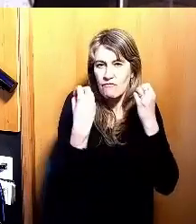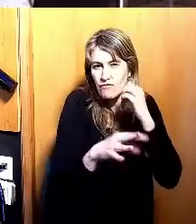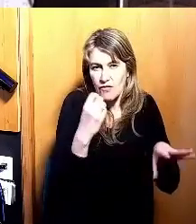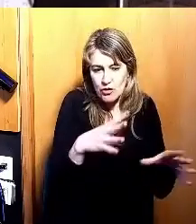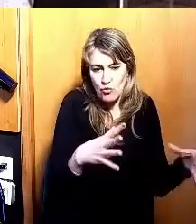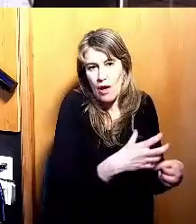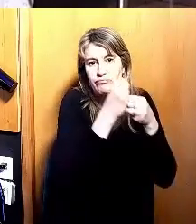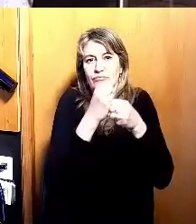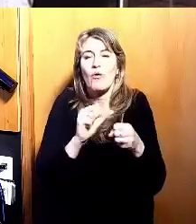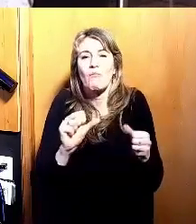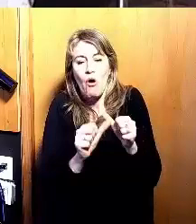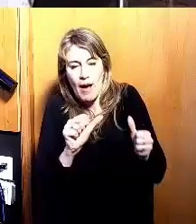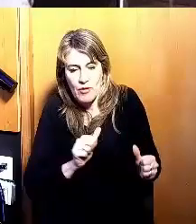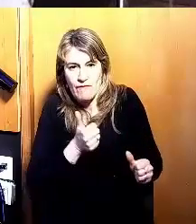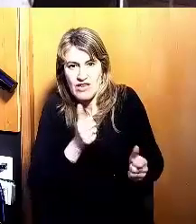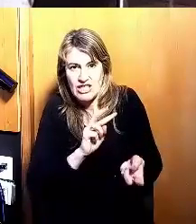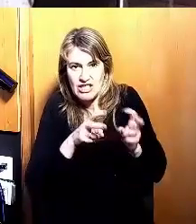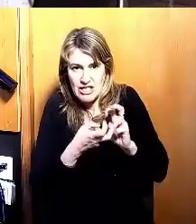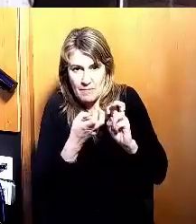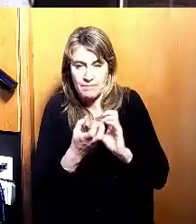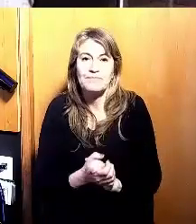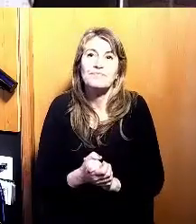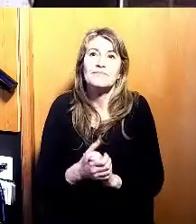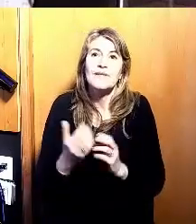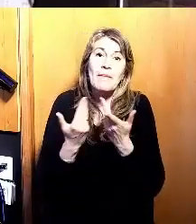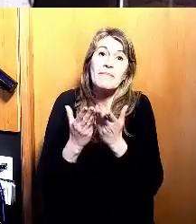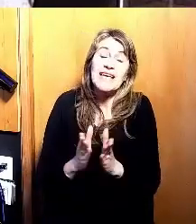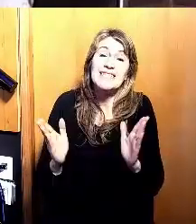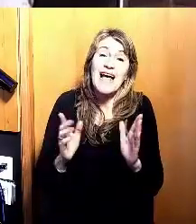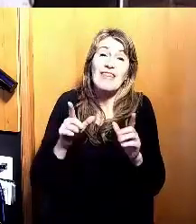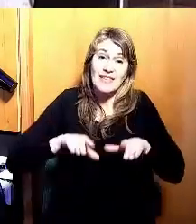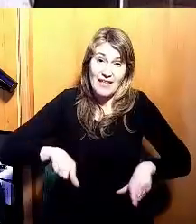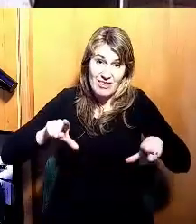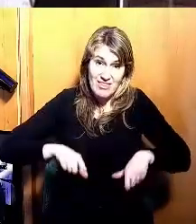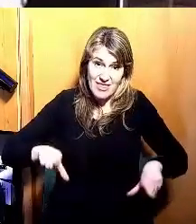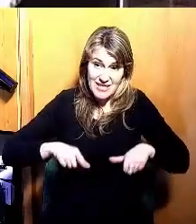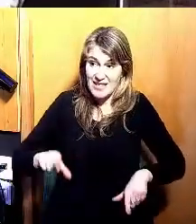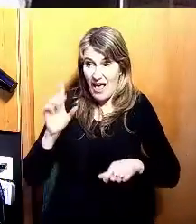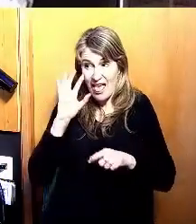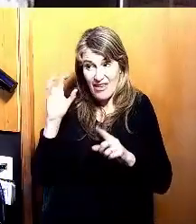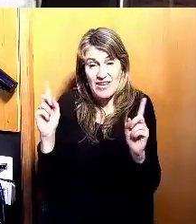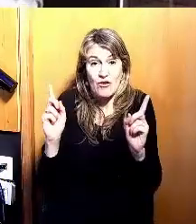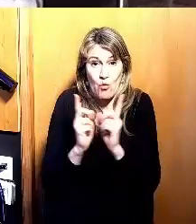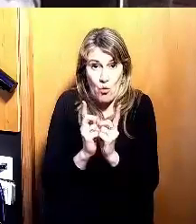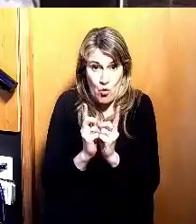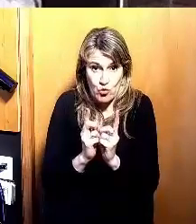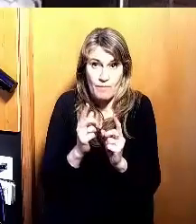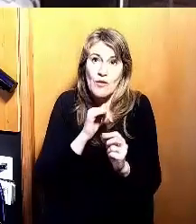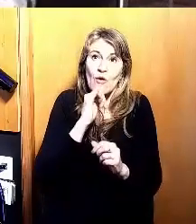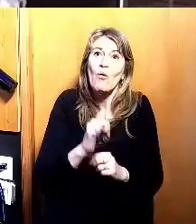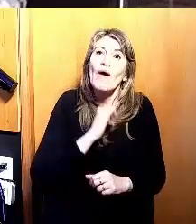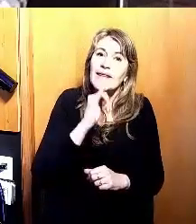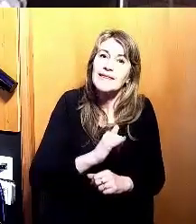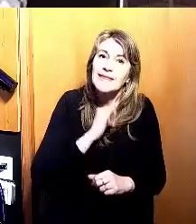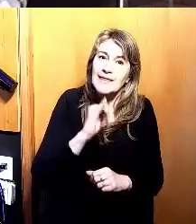que arrancaba Germán, sin más preámbulo. Les recuerdo los tiempos, nomás, breves para las presentaciones. Les van a contar de los proyectos y después vamos a tener una